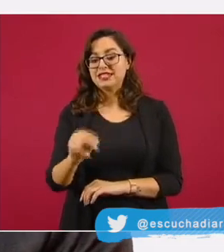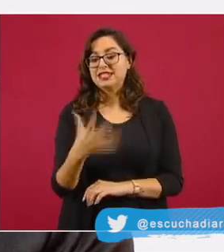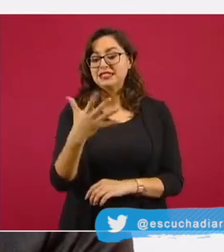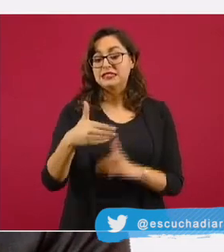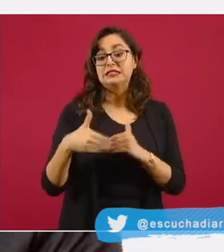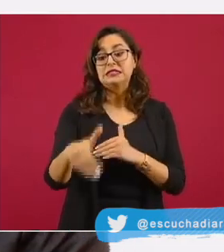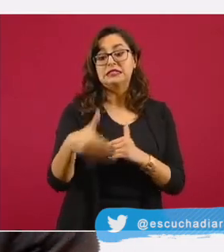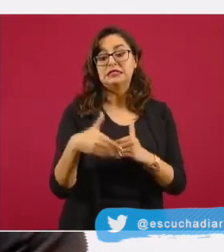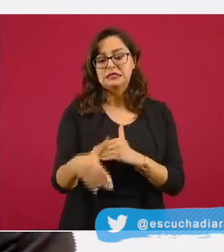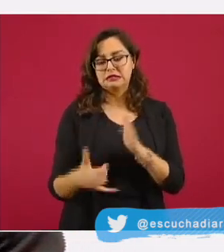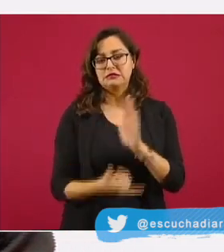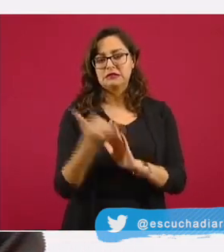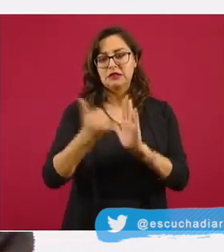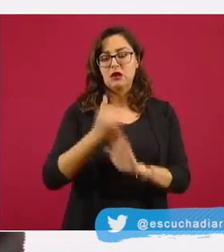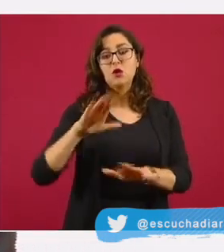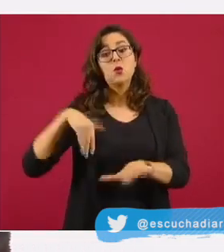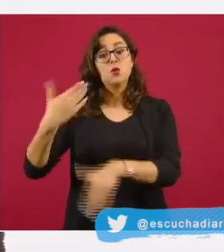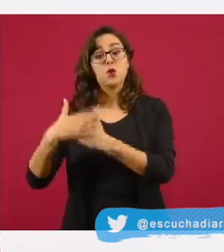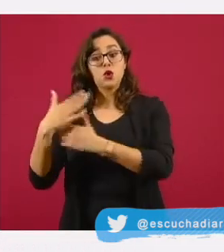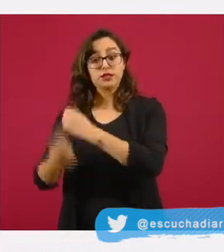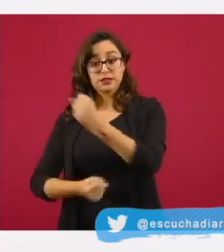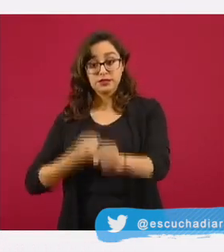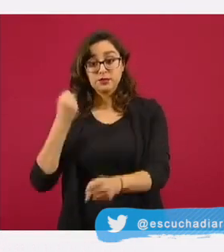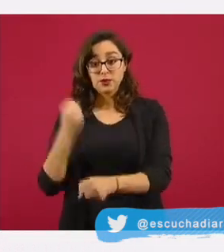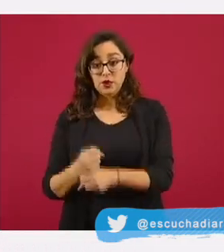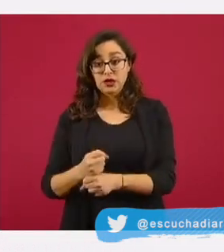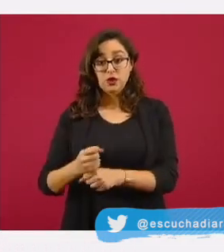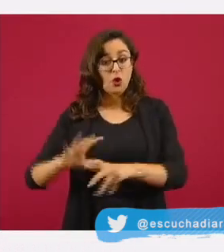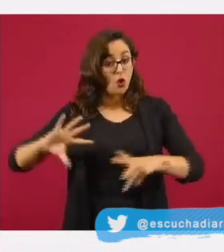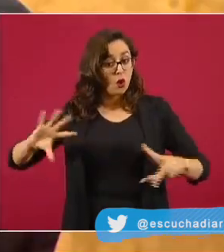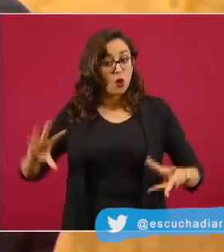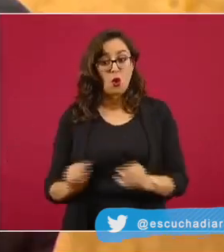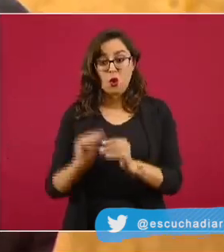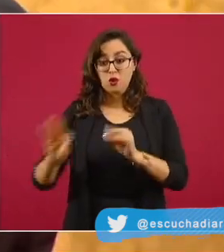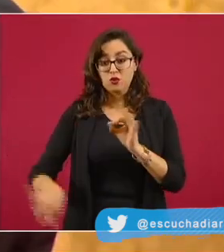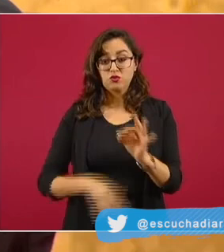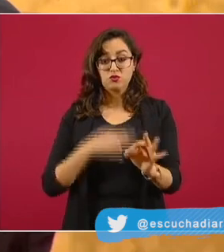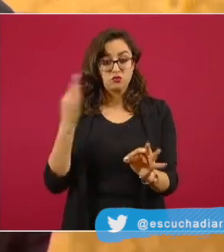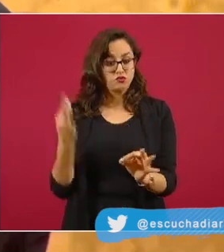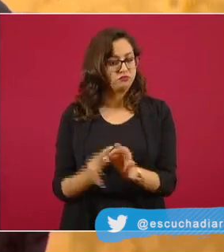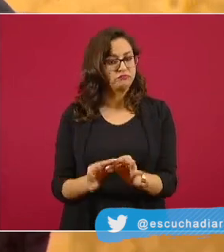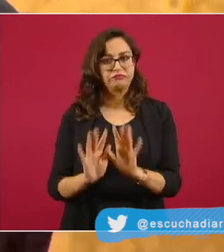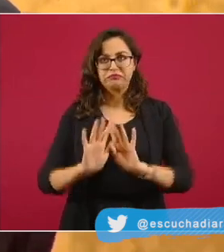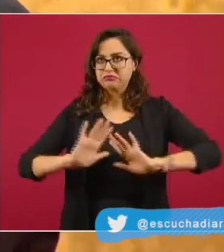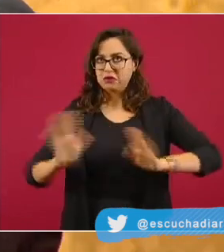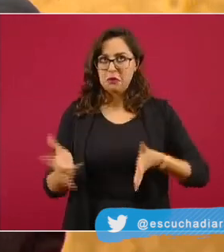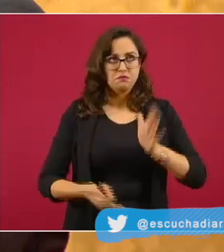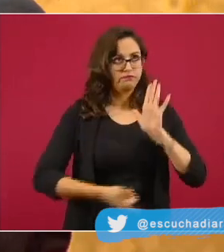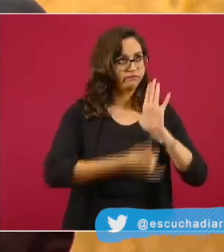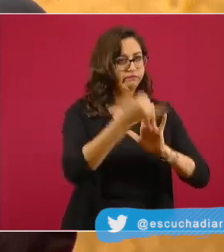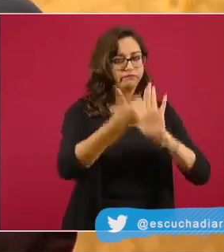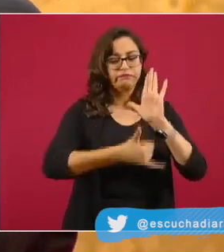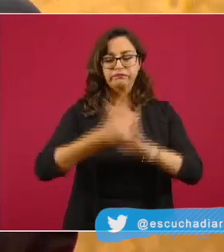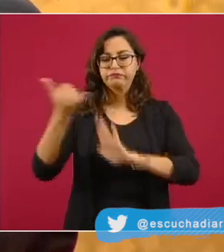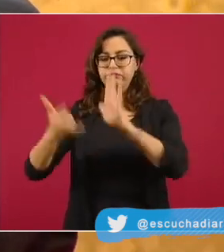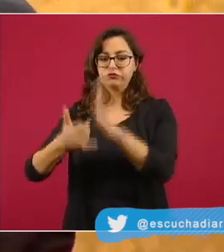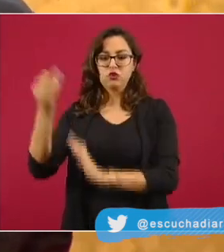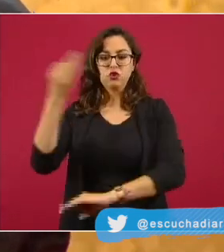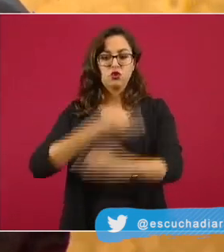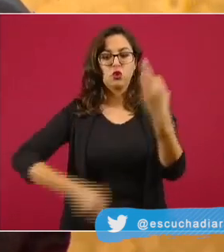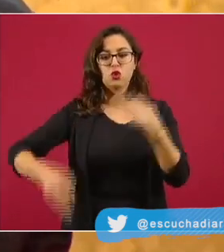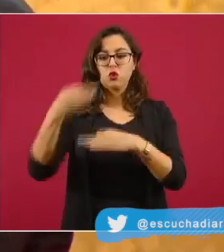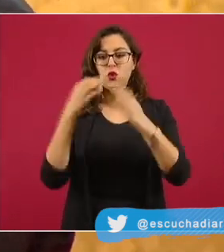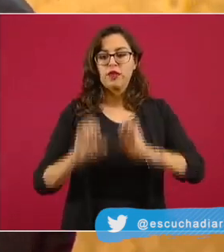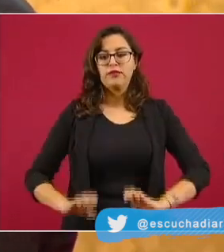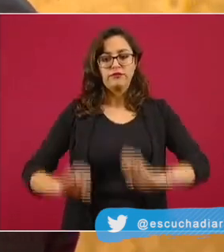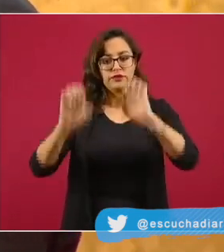en 2021, el año próximo, habremos terminado de construir todas las instalaciones de la Guardia Nacional